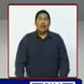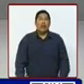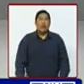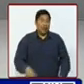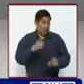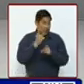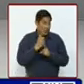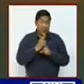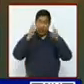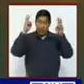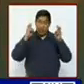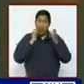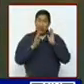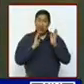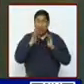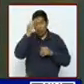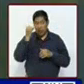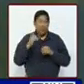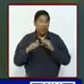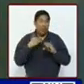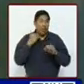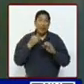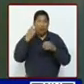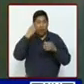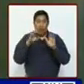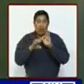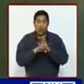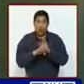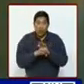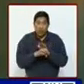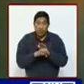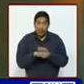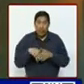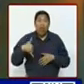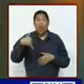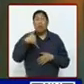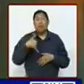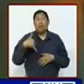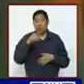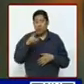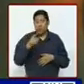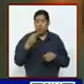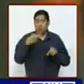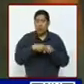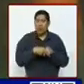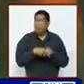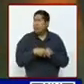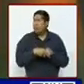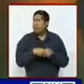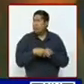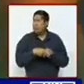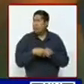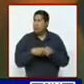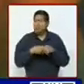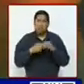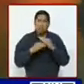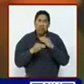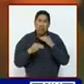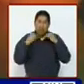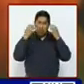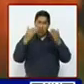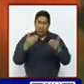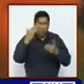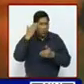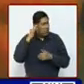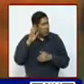Y justamente de este tema vamos a hablar porque nos han llegado imágenes de nuestros reporteros al día. ¿Usted se imagina subirse a un transporte público y no saber si